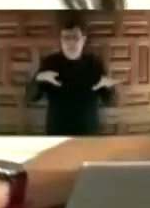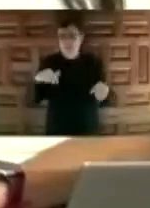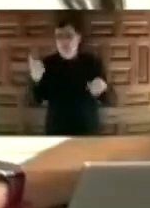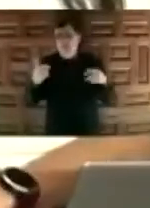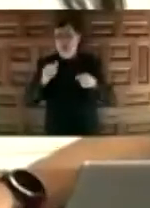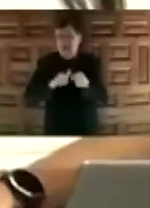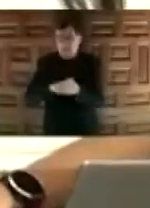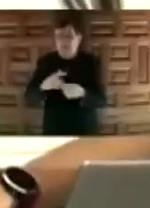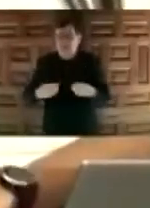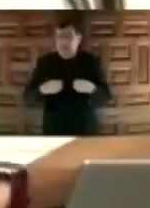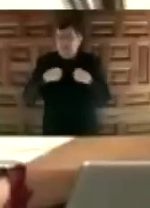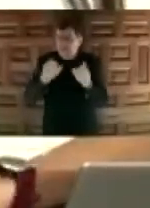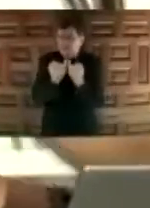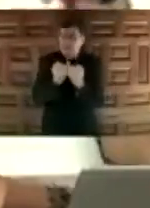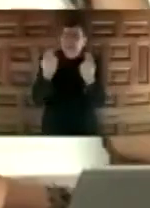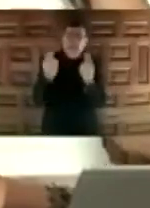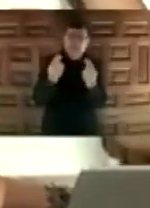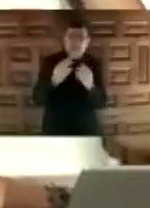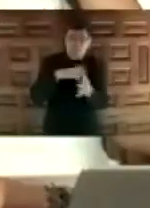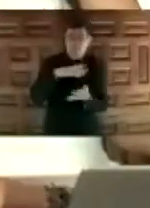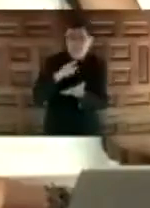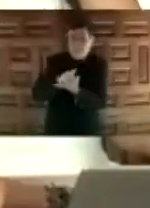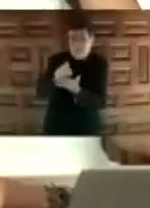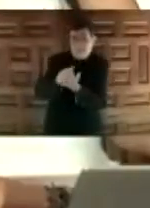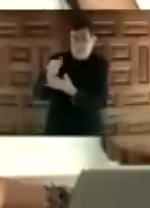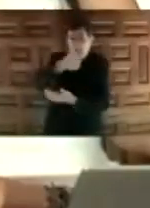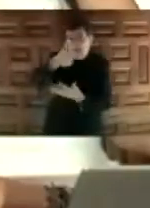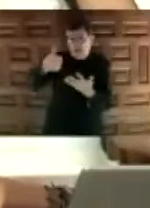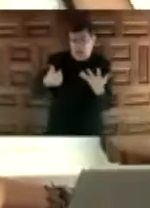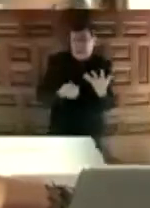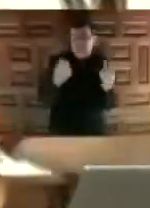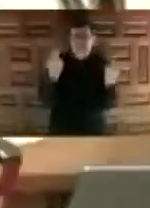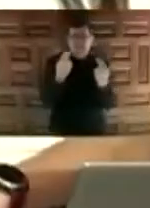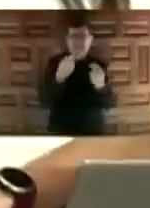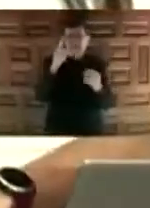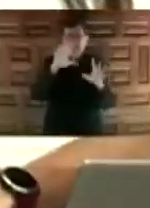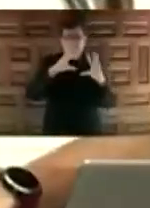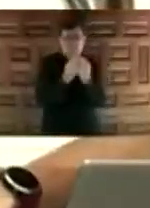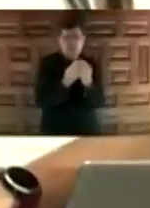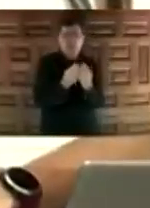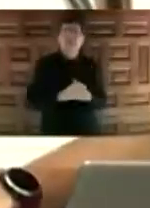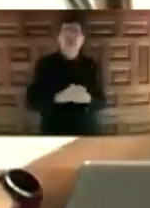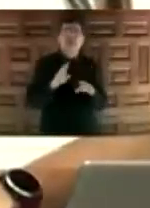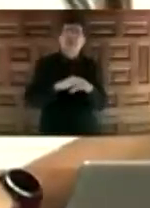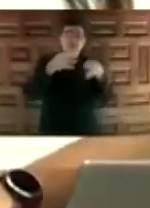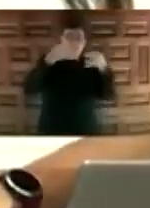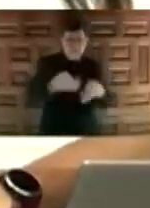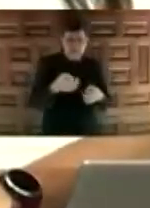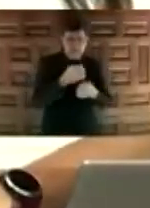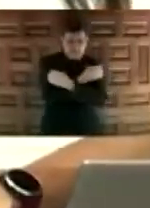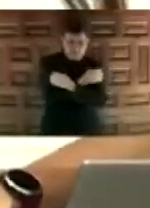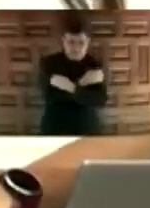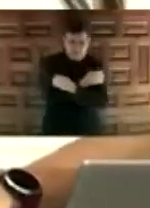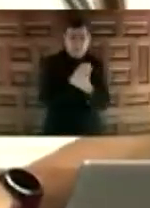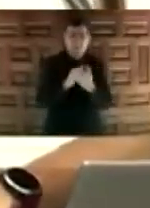tienen derecho. Y esa concepción de una ética planetaria creo que es muy necesaria. Y si articulamos todo, entonces la calidad de la